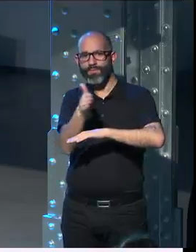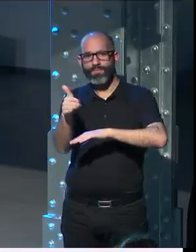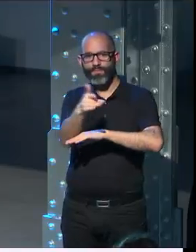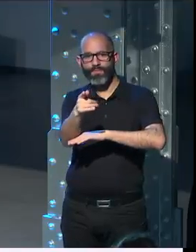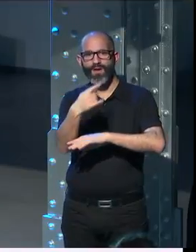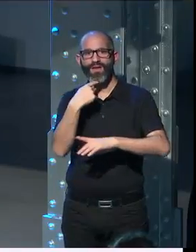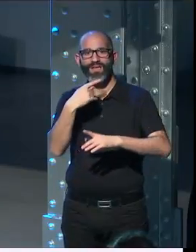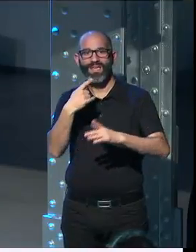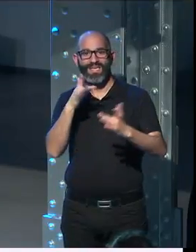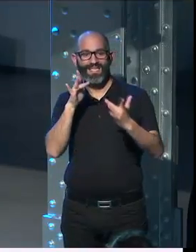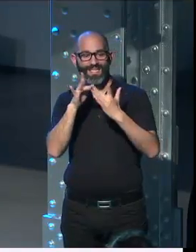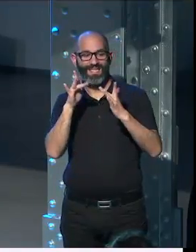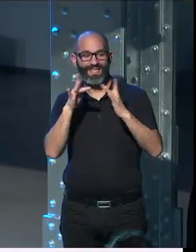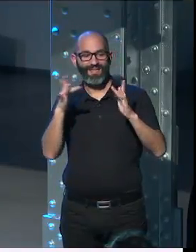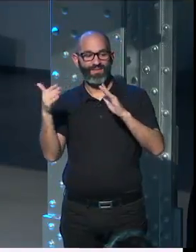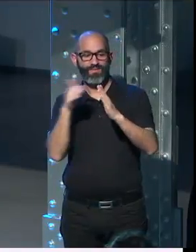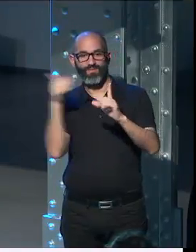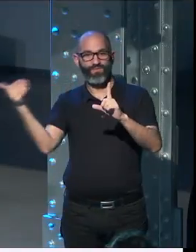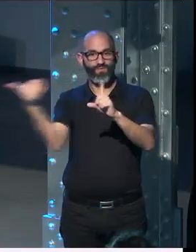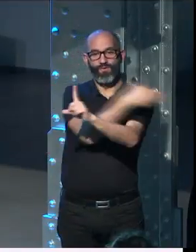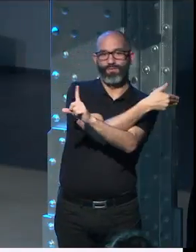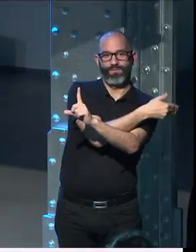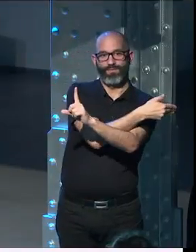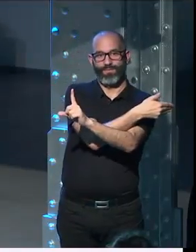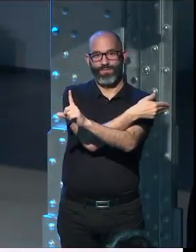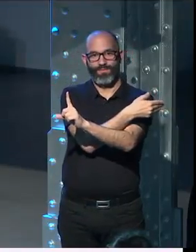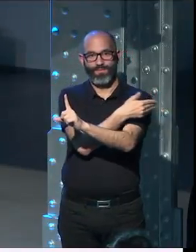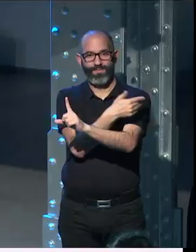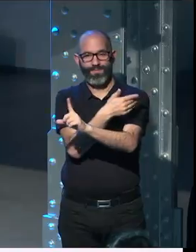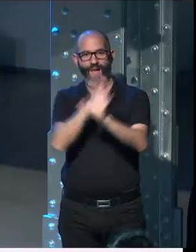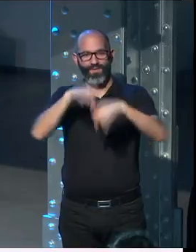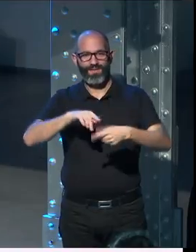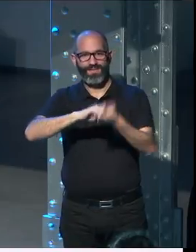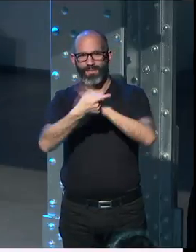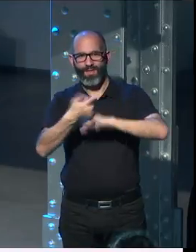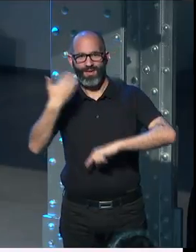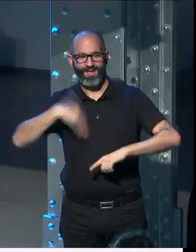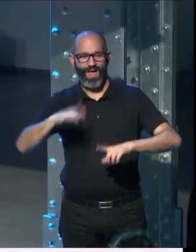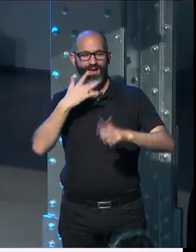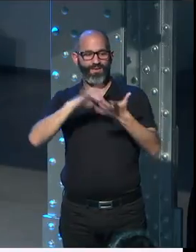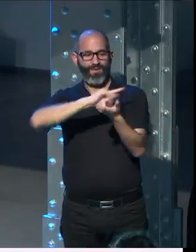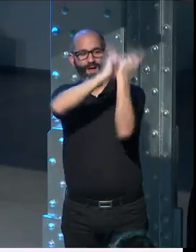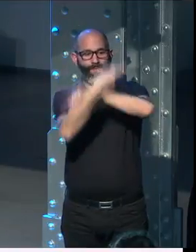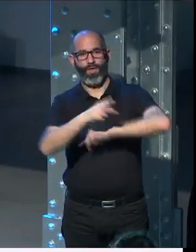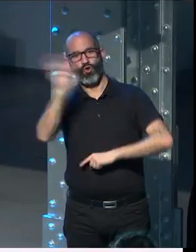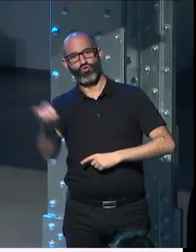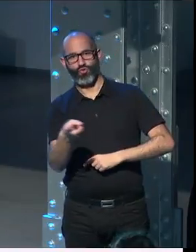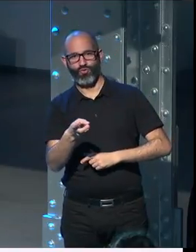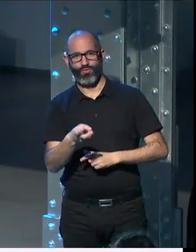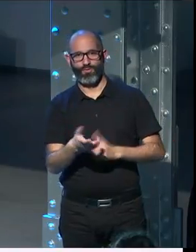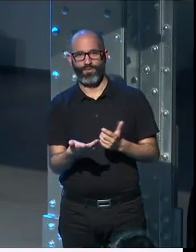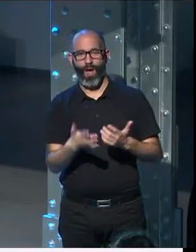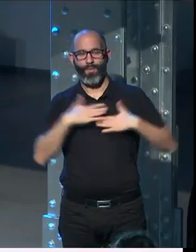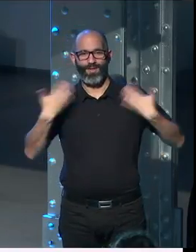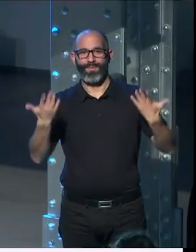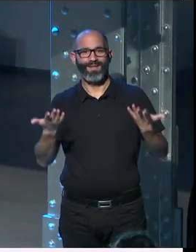visual. ¿Y qué ha pasado? Se ha cambiado, ya no es de Rembrandt, esta persona no lo nota. ¿Por qué? Porque de repente